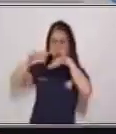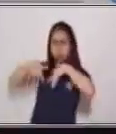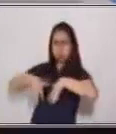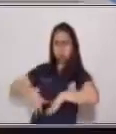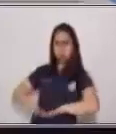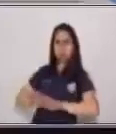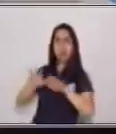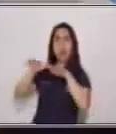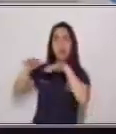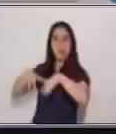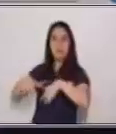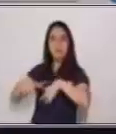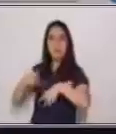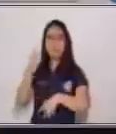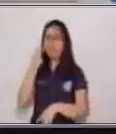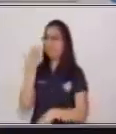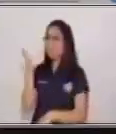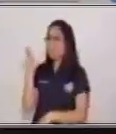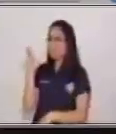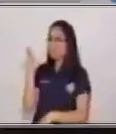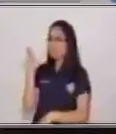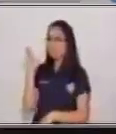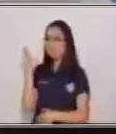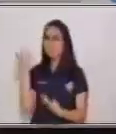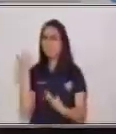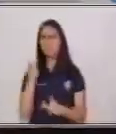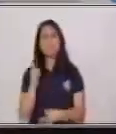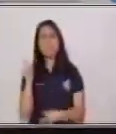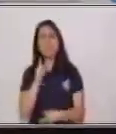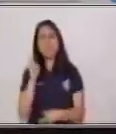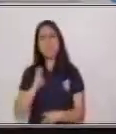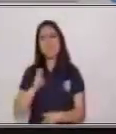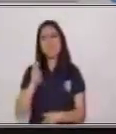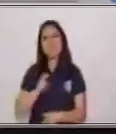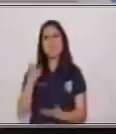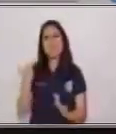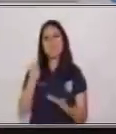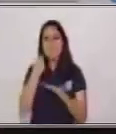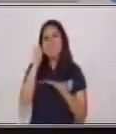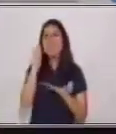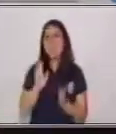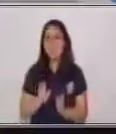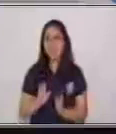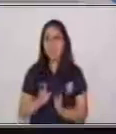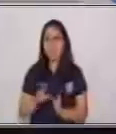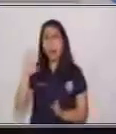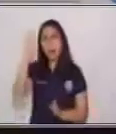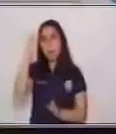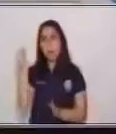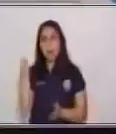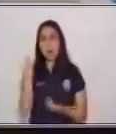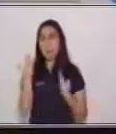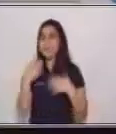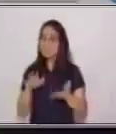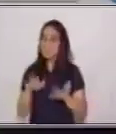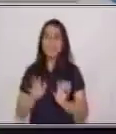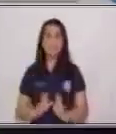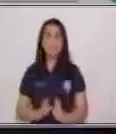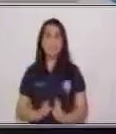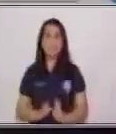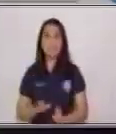necesitamos tildarlo, porque según el contexto, eso le dará su propio acento prosódico. Igual con estas palabras de